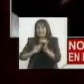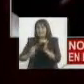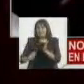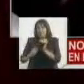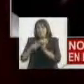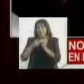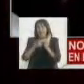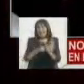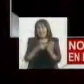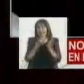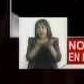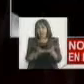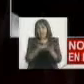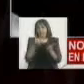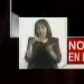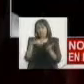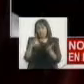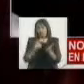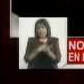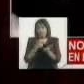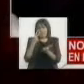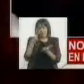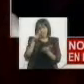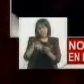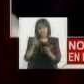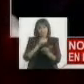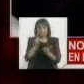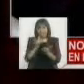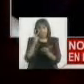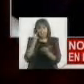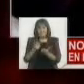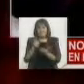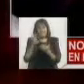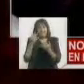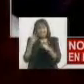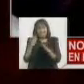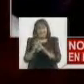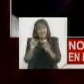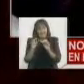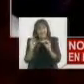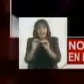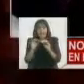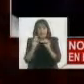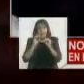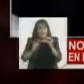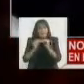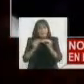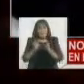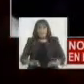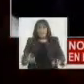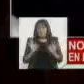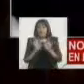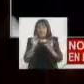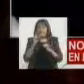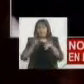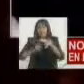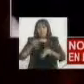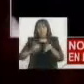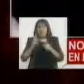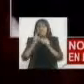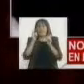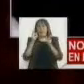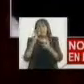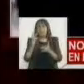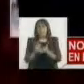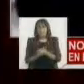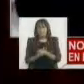que han entregado y que hemos estudiado, pues no pareciera que haya ningún elemento relevante para justificar semejante